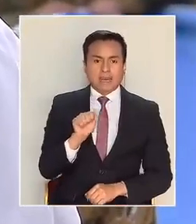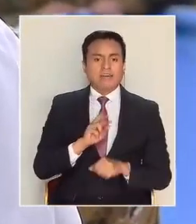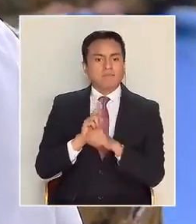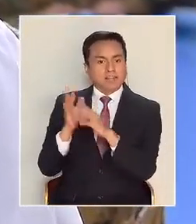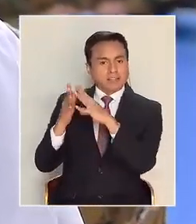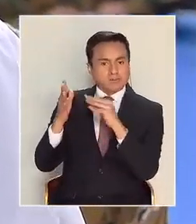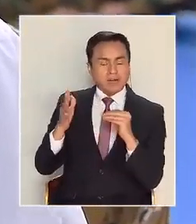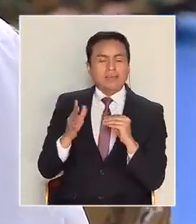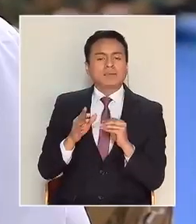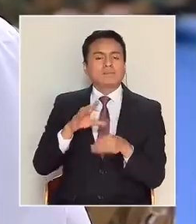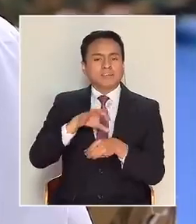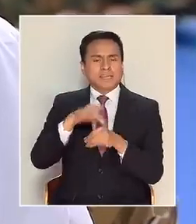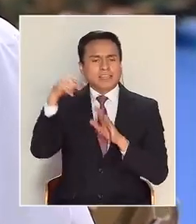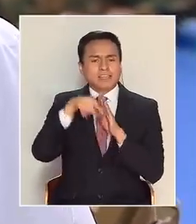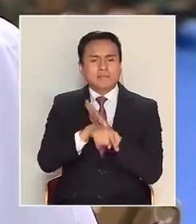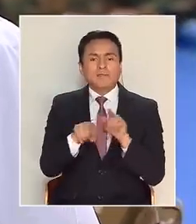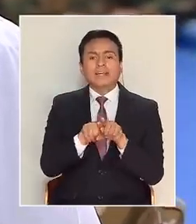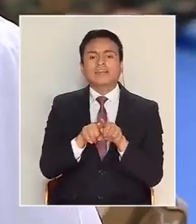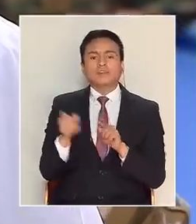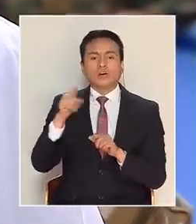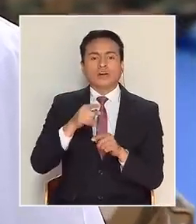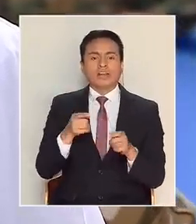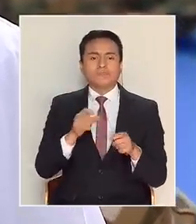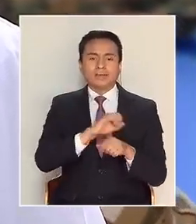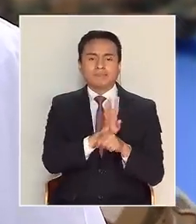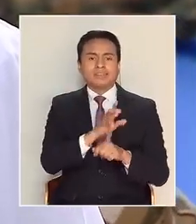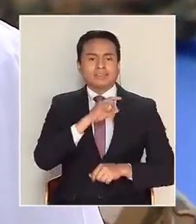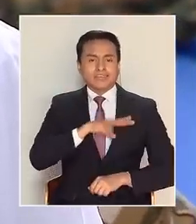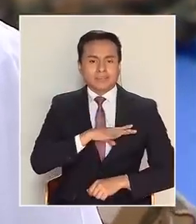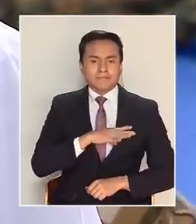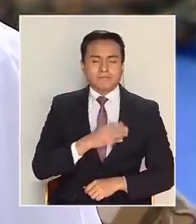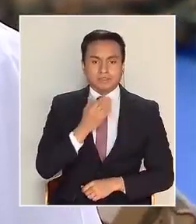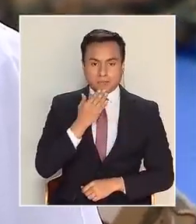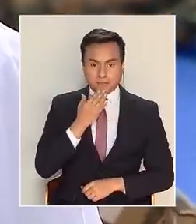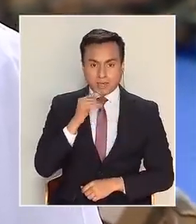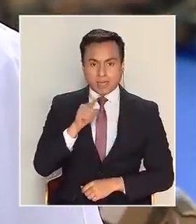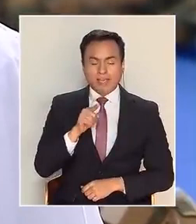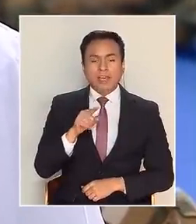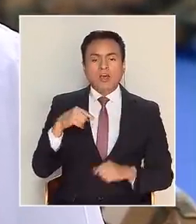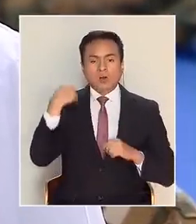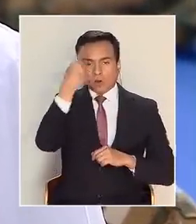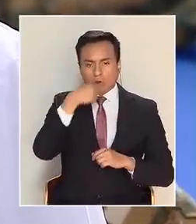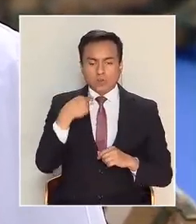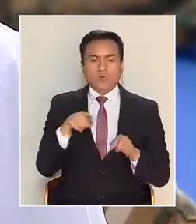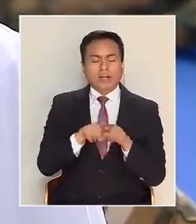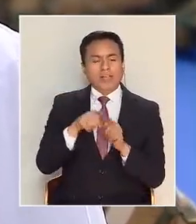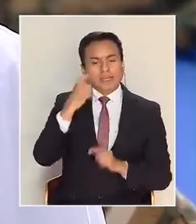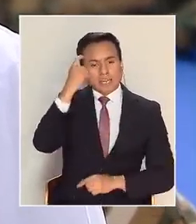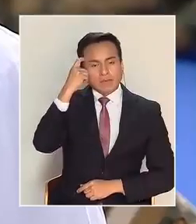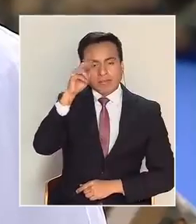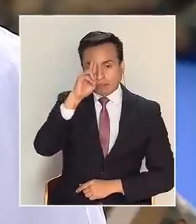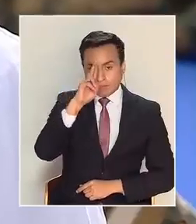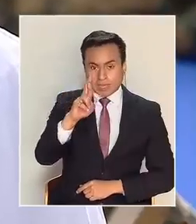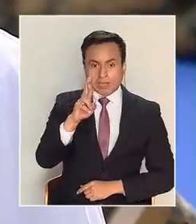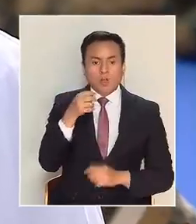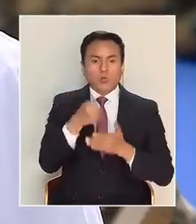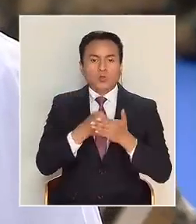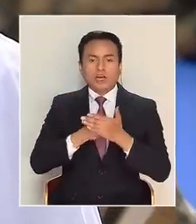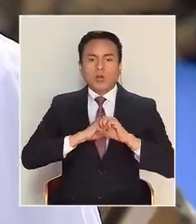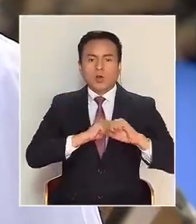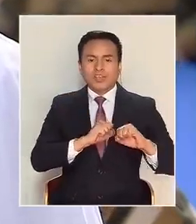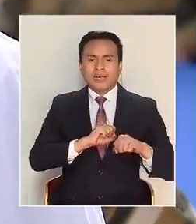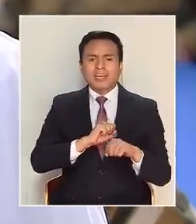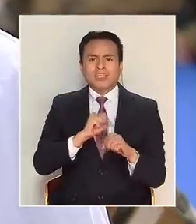en medicina intensiva desde que llegó la pandemia a Chile. Se convirtió en un rostro creíble y respetado de la lucha contra